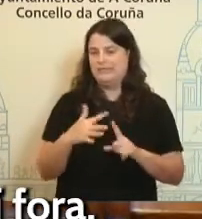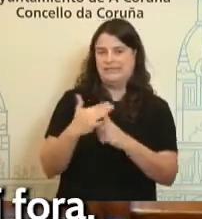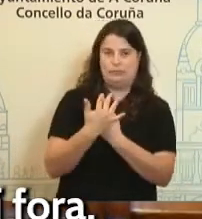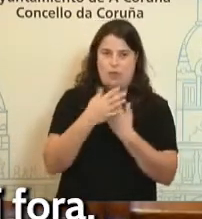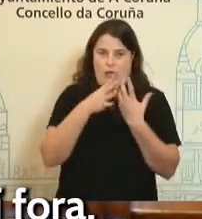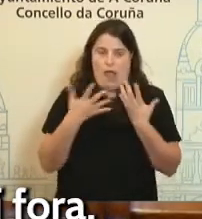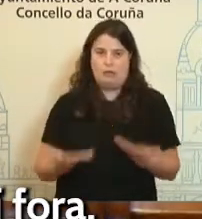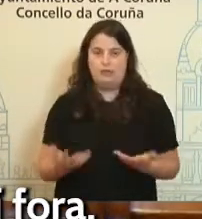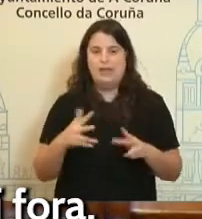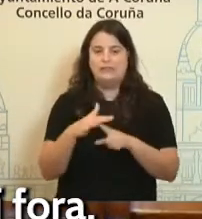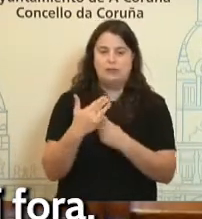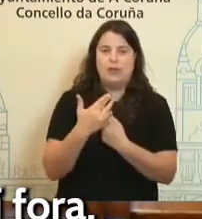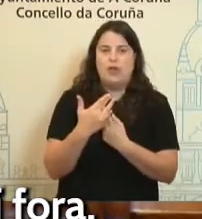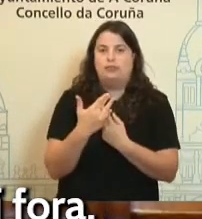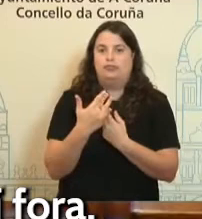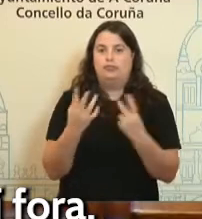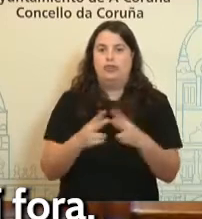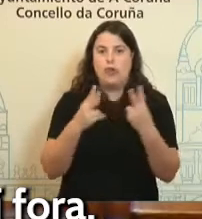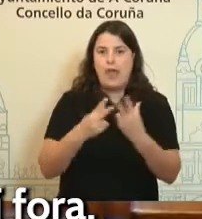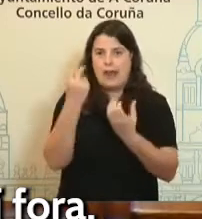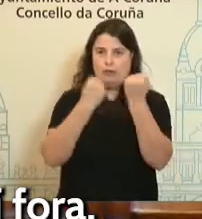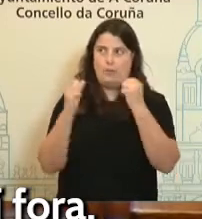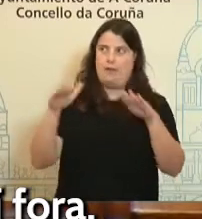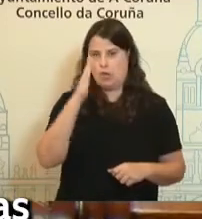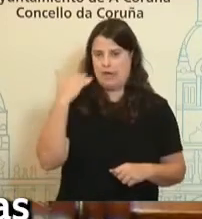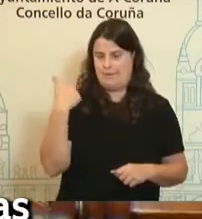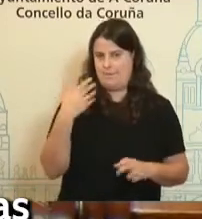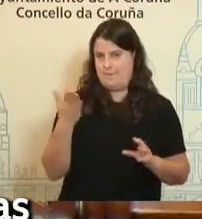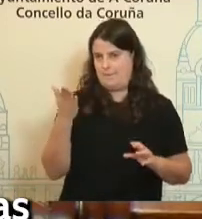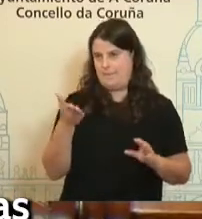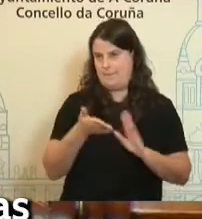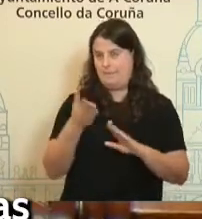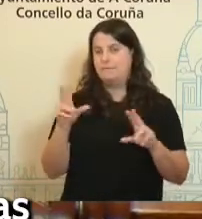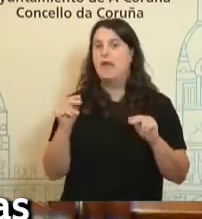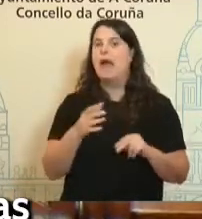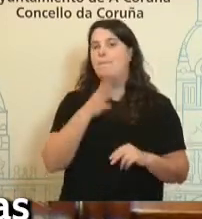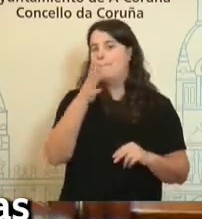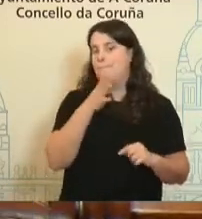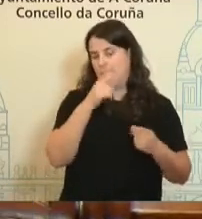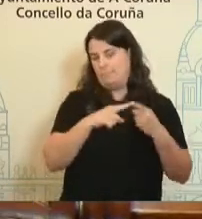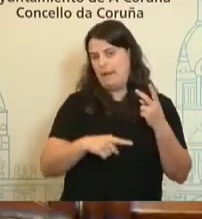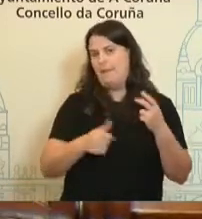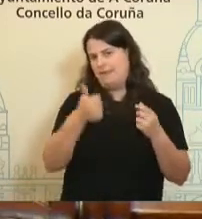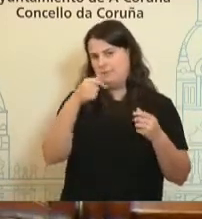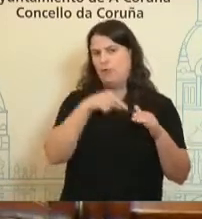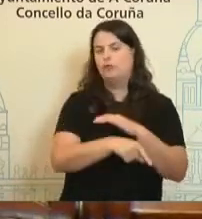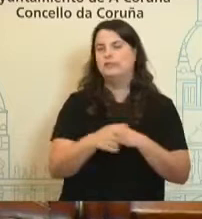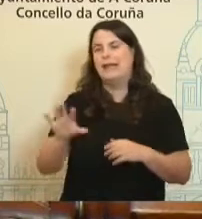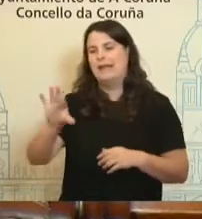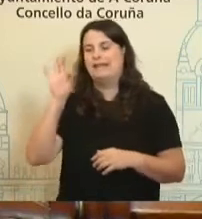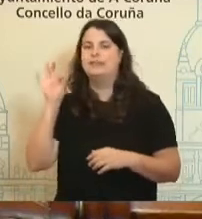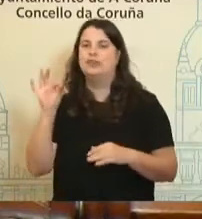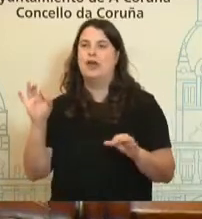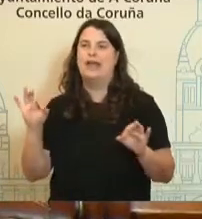contexto social e económico que hai aí fora. Hai causas, por desgraza, máis profundas que a mera decisión